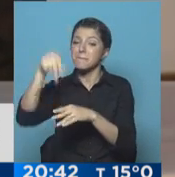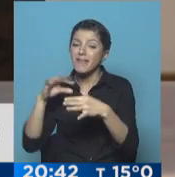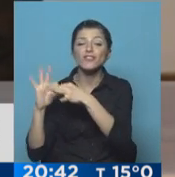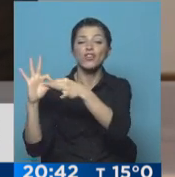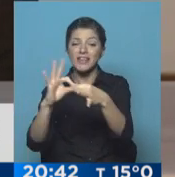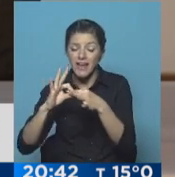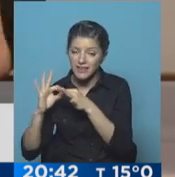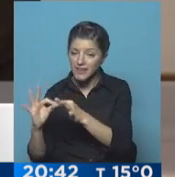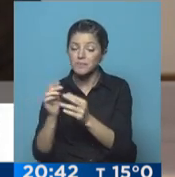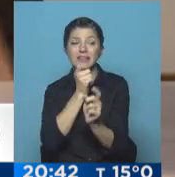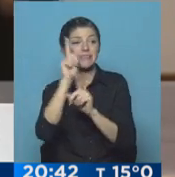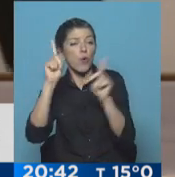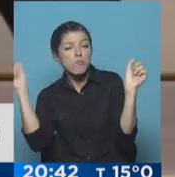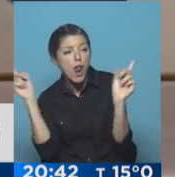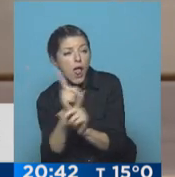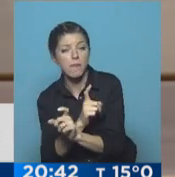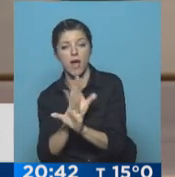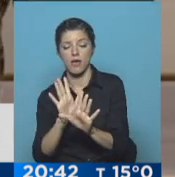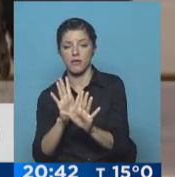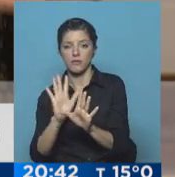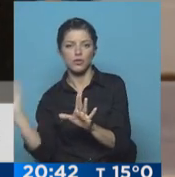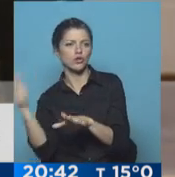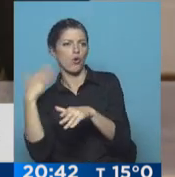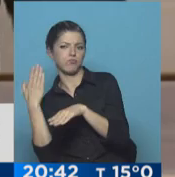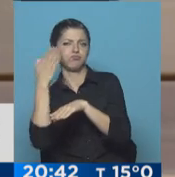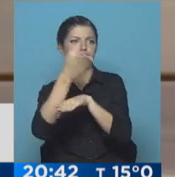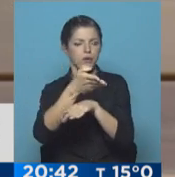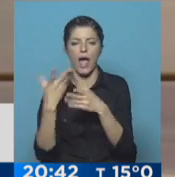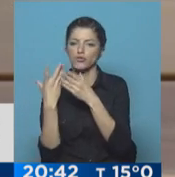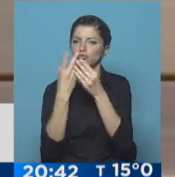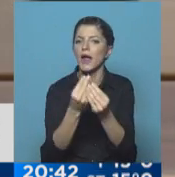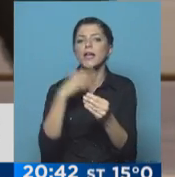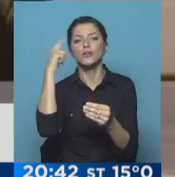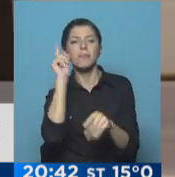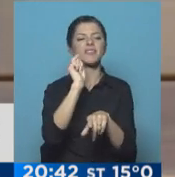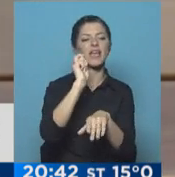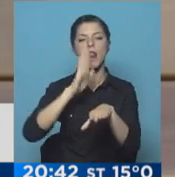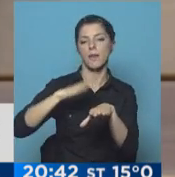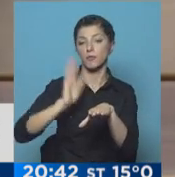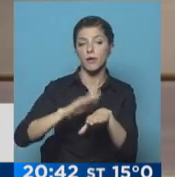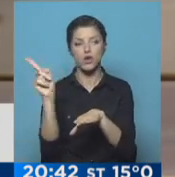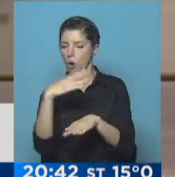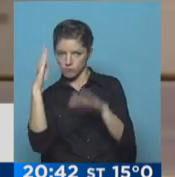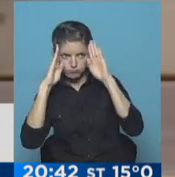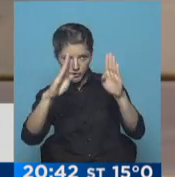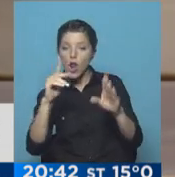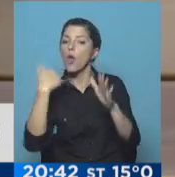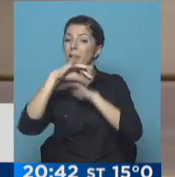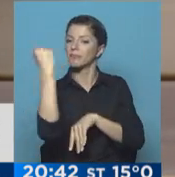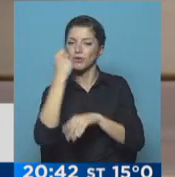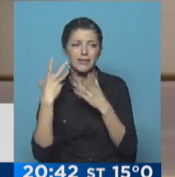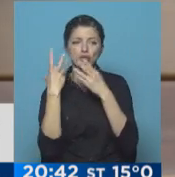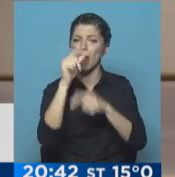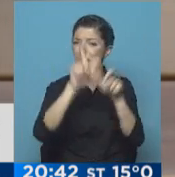algo se arremanga y en lugar de echarle la culpa a alguien va a ayudar a los que necesitan, porque así